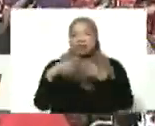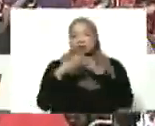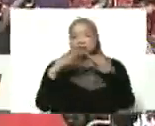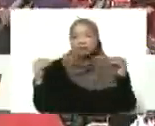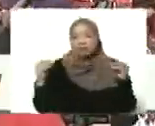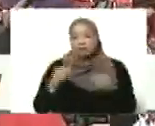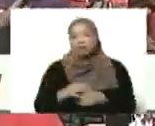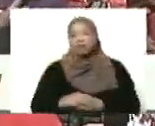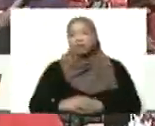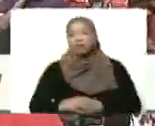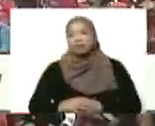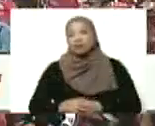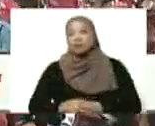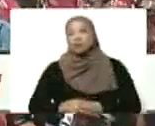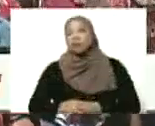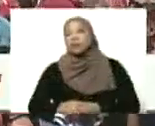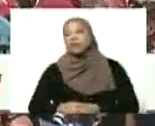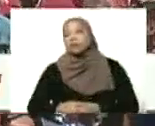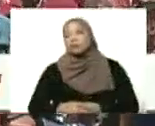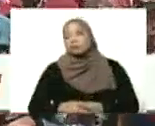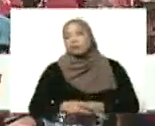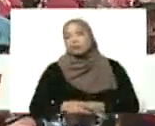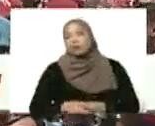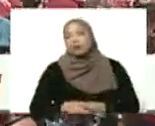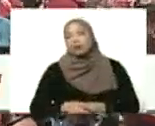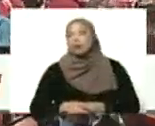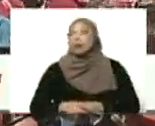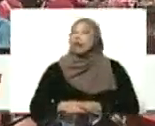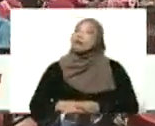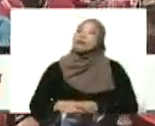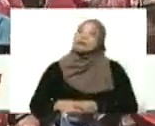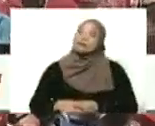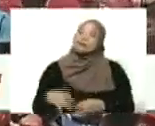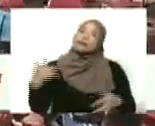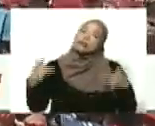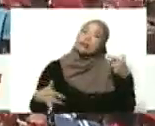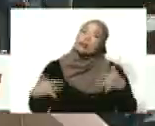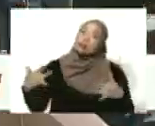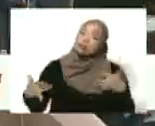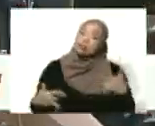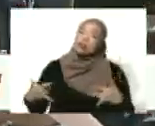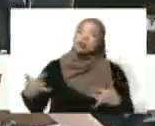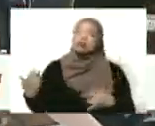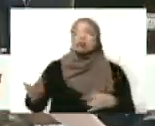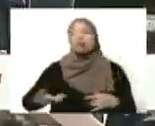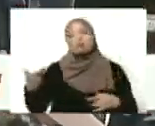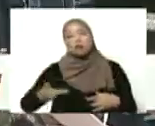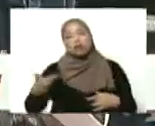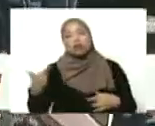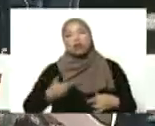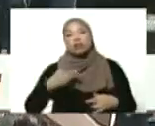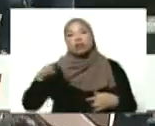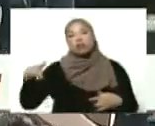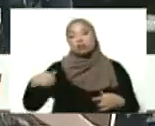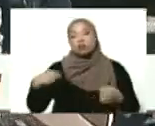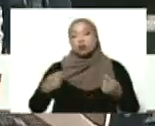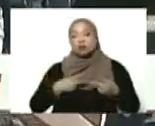Entonces, este tipo de actos simbólicos representan para nosotros parte de nuestros